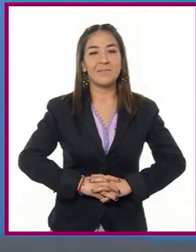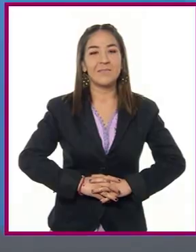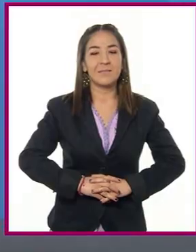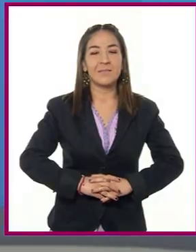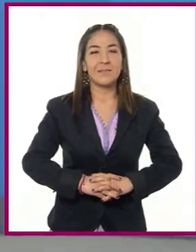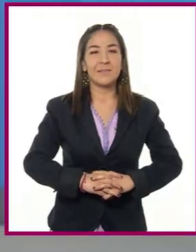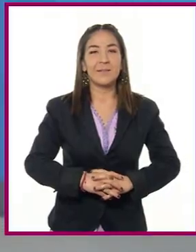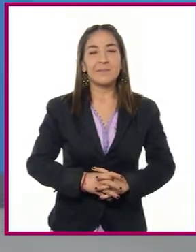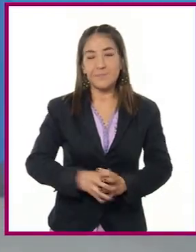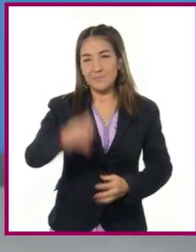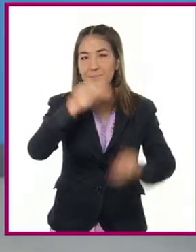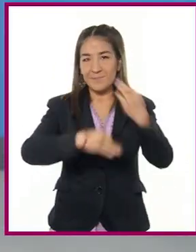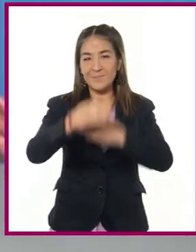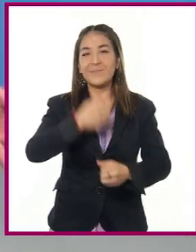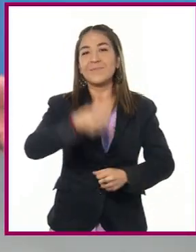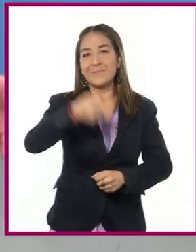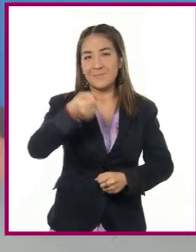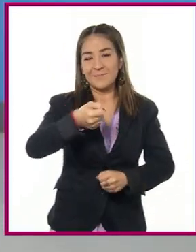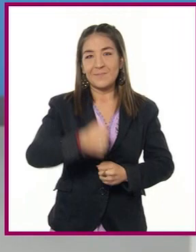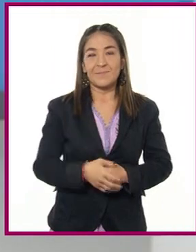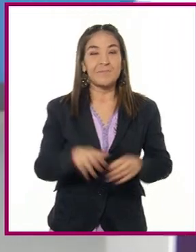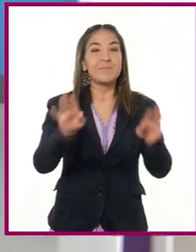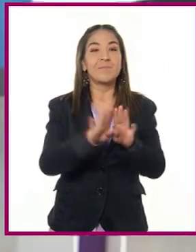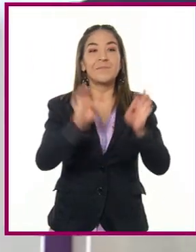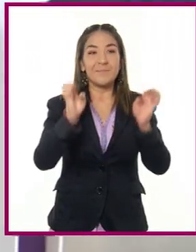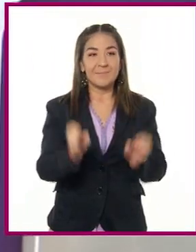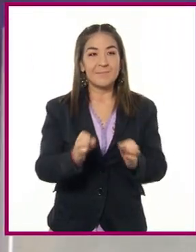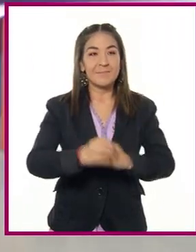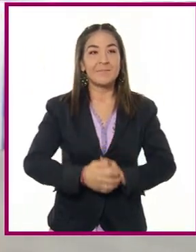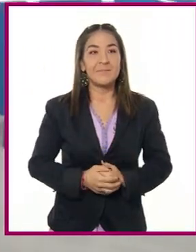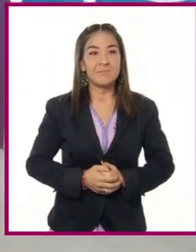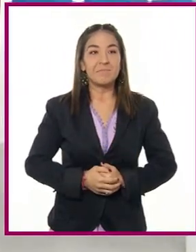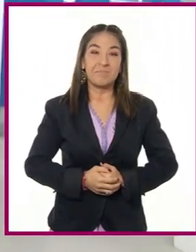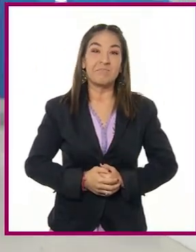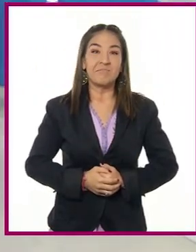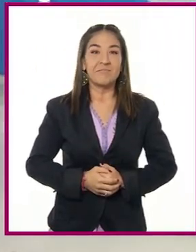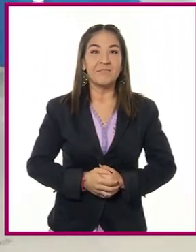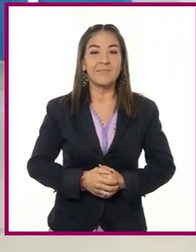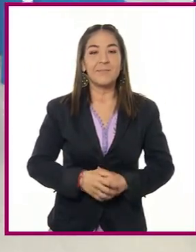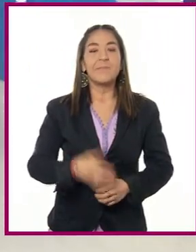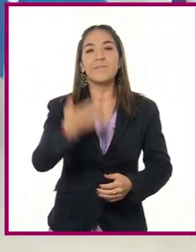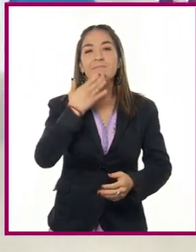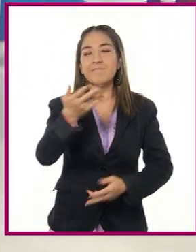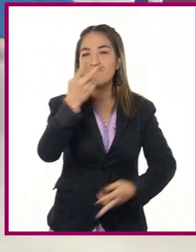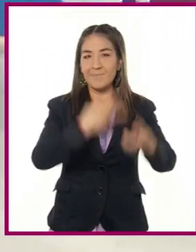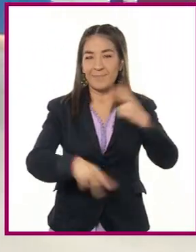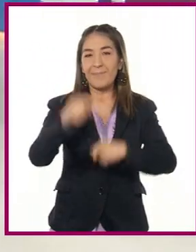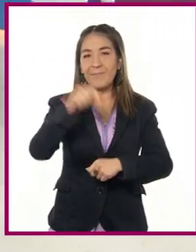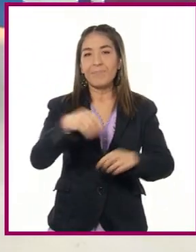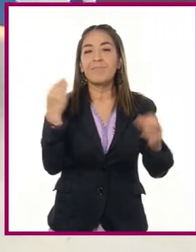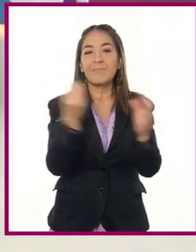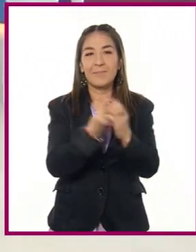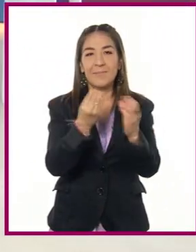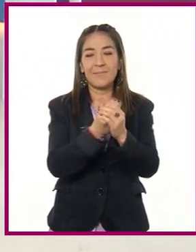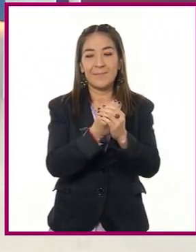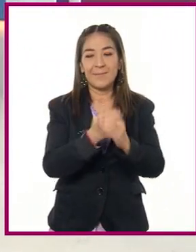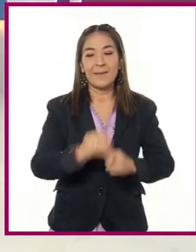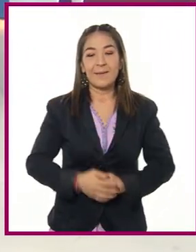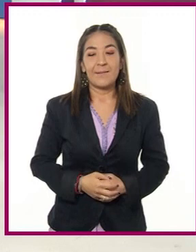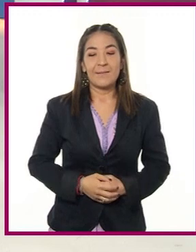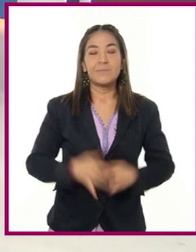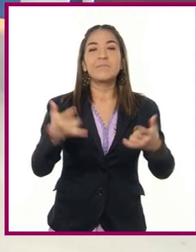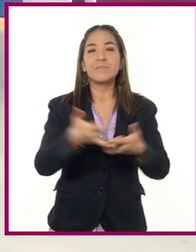Saludos a todas y a todos. ¿Cómo están? Qué gusto darles la bienvenida a una sesión más de la